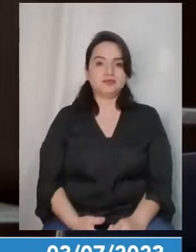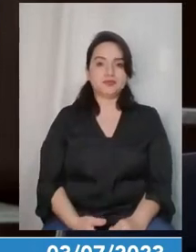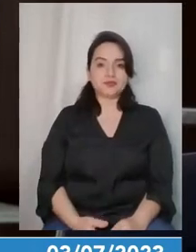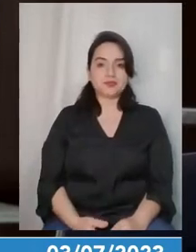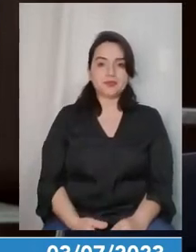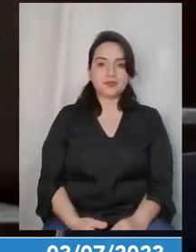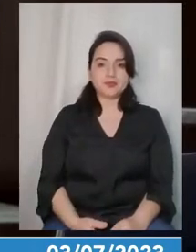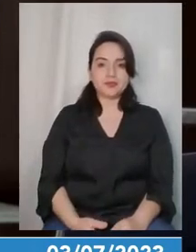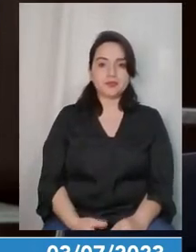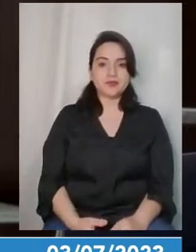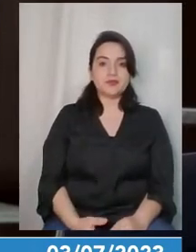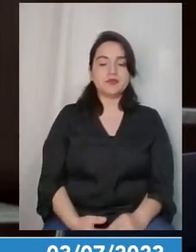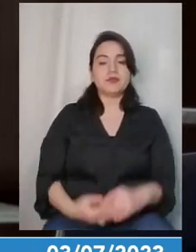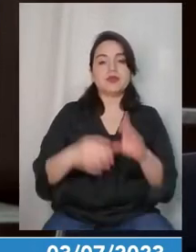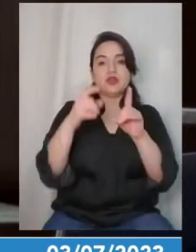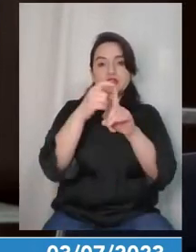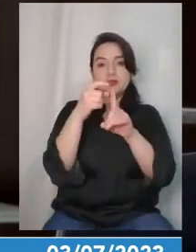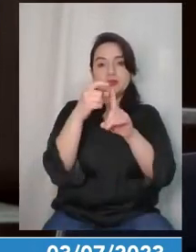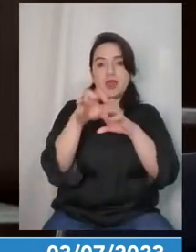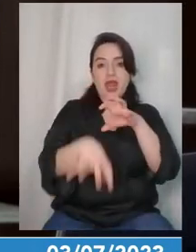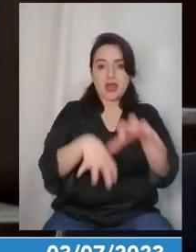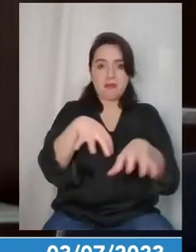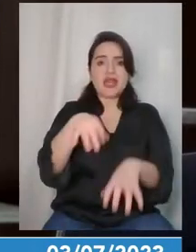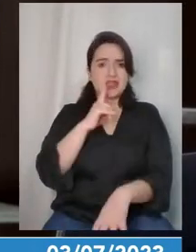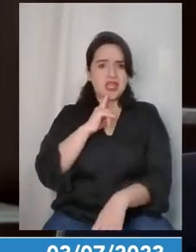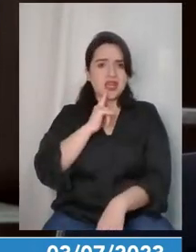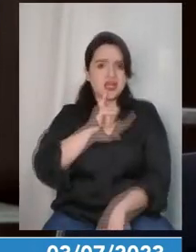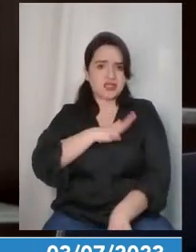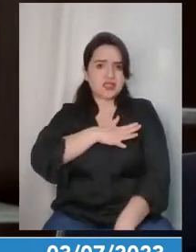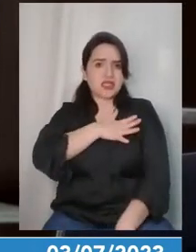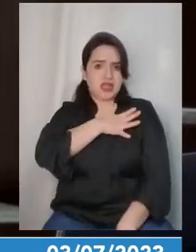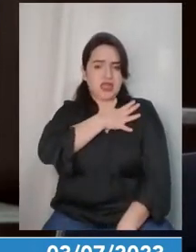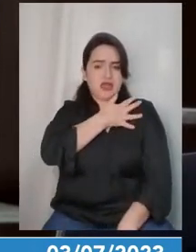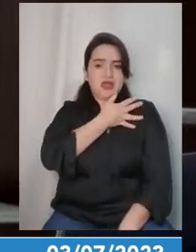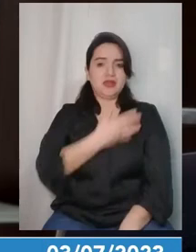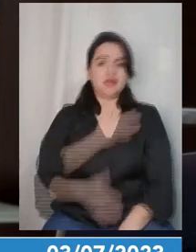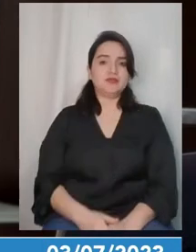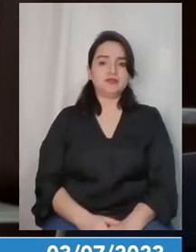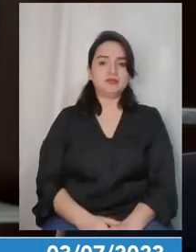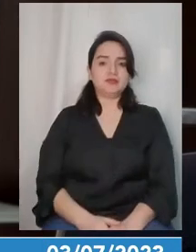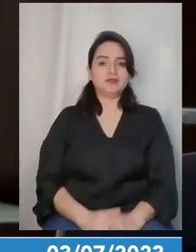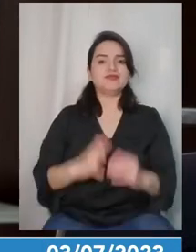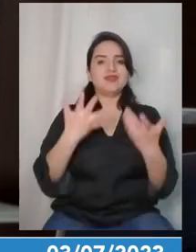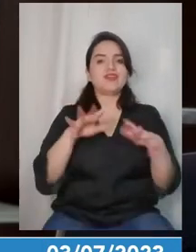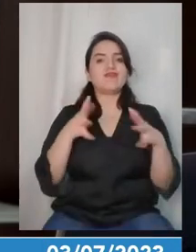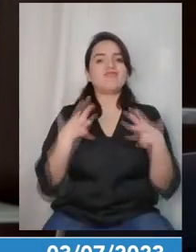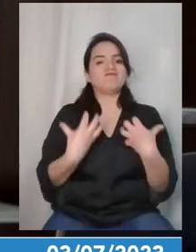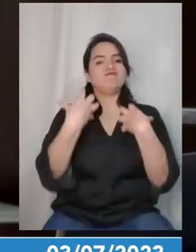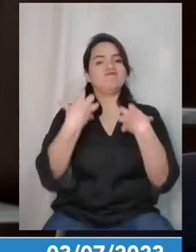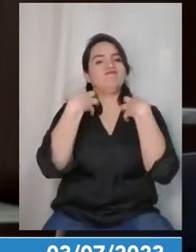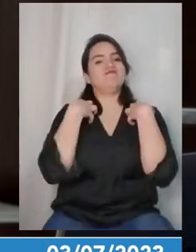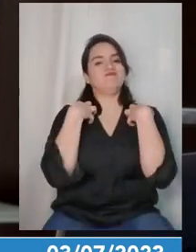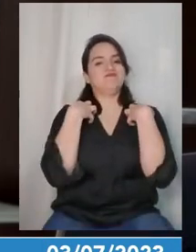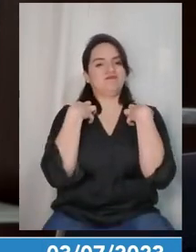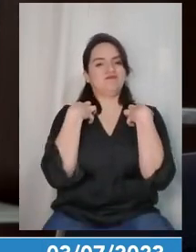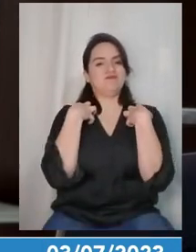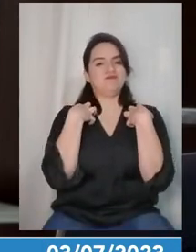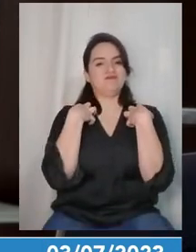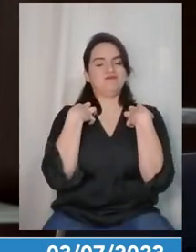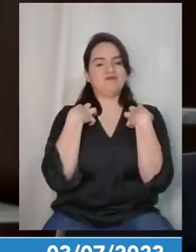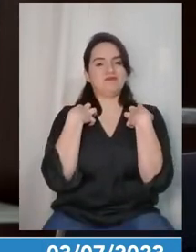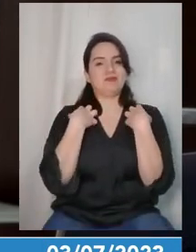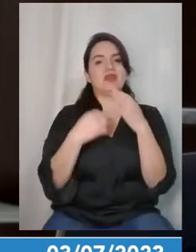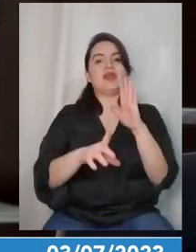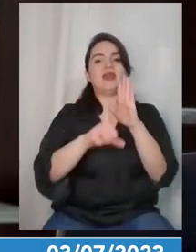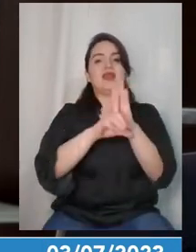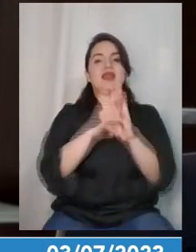sean seres vivos dotados de sensibilidad es algo de lo que ya se hace cargo, o ya se ha mencionado, digamos, en la ley 20.380